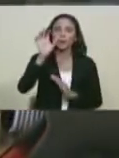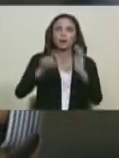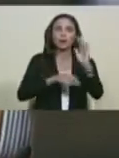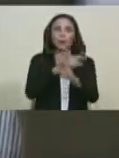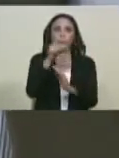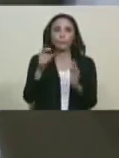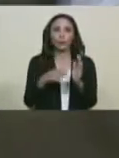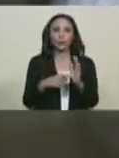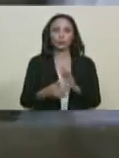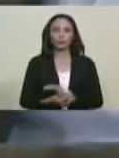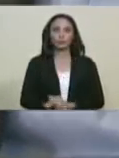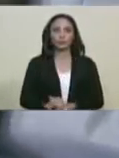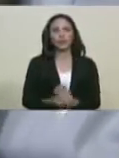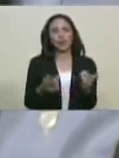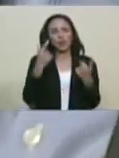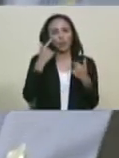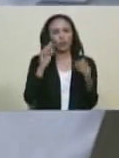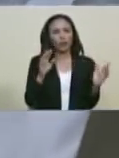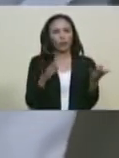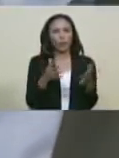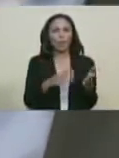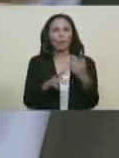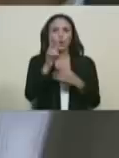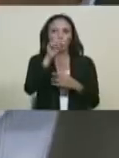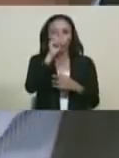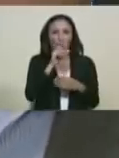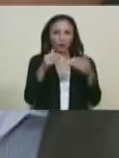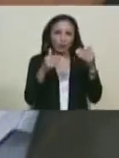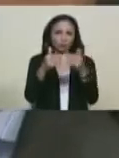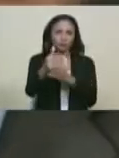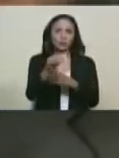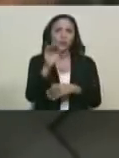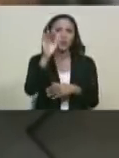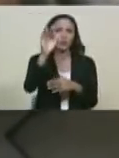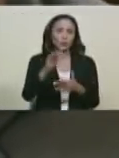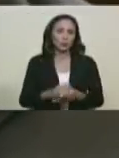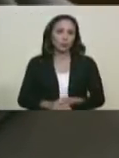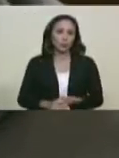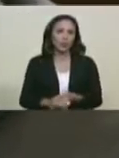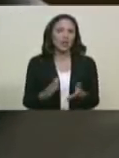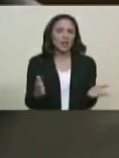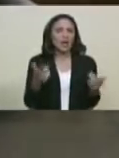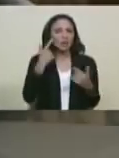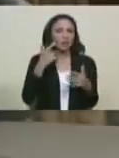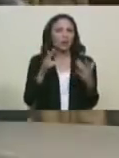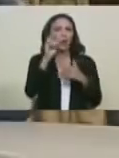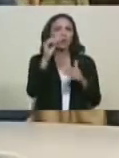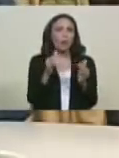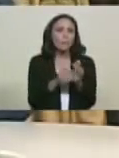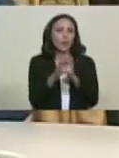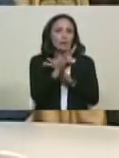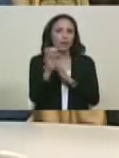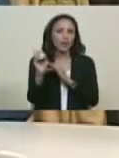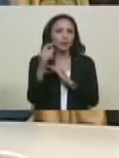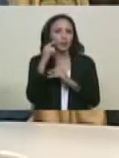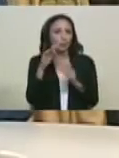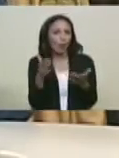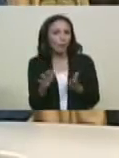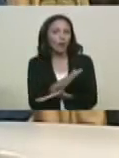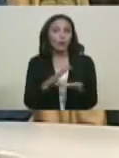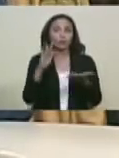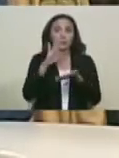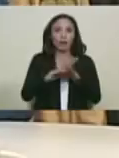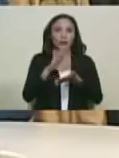yo estimo en unos dos años cuando ya esté llegando el año 2020 ya un estado de estabilidad y